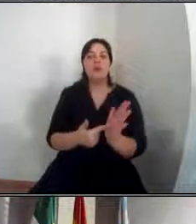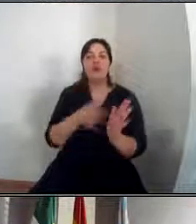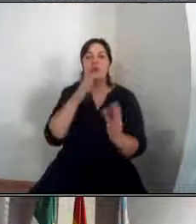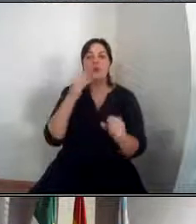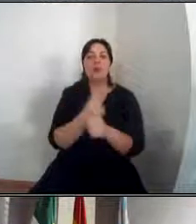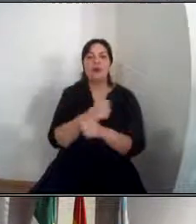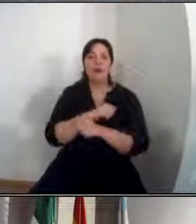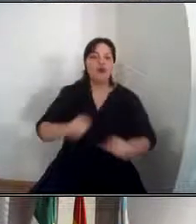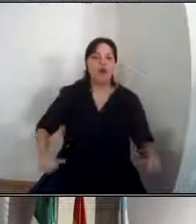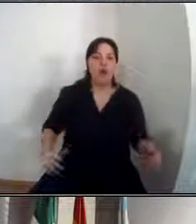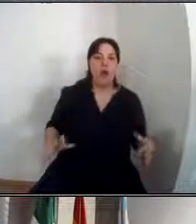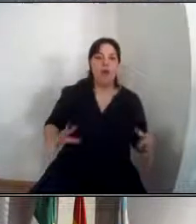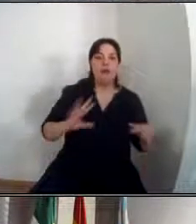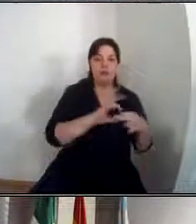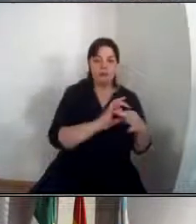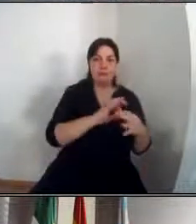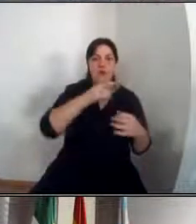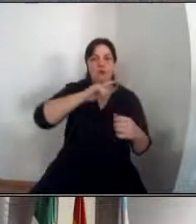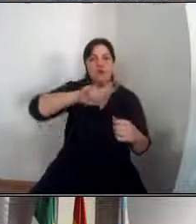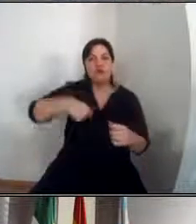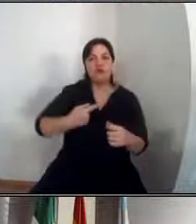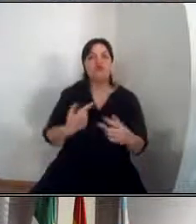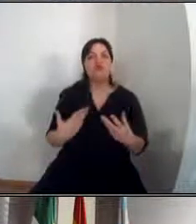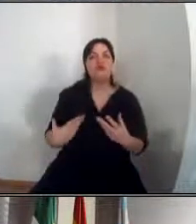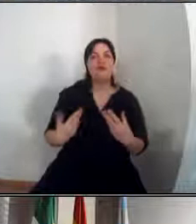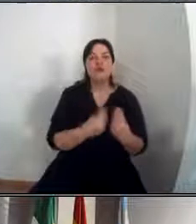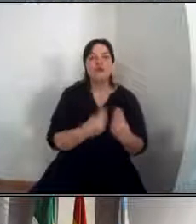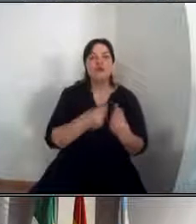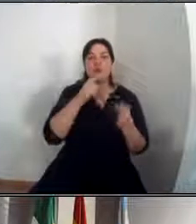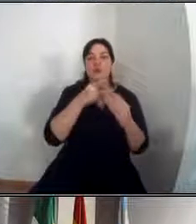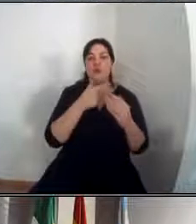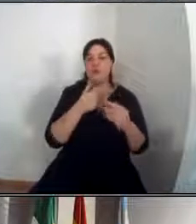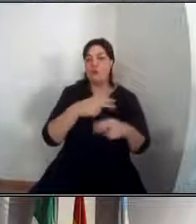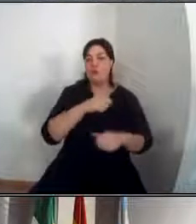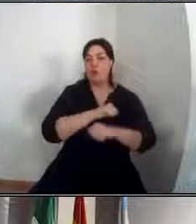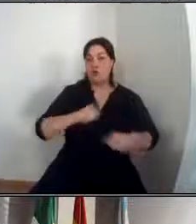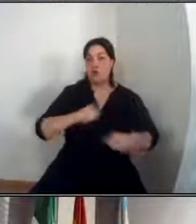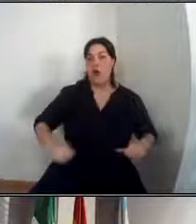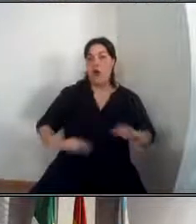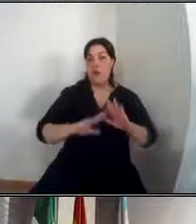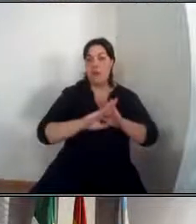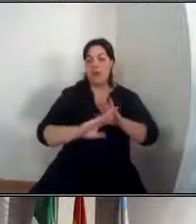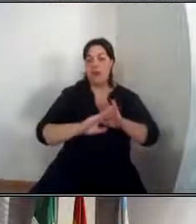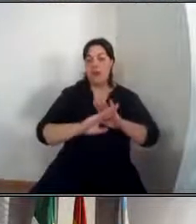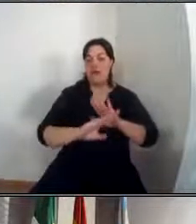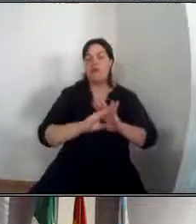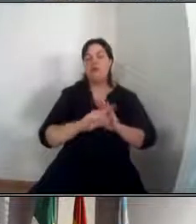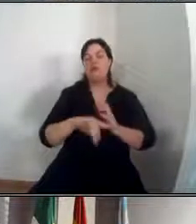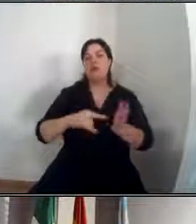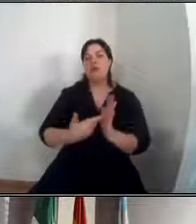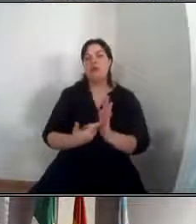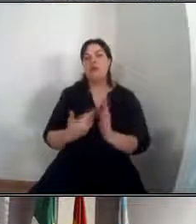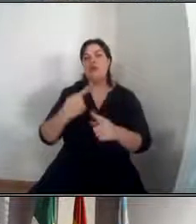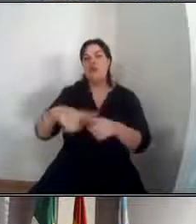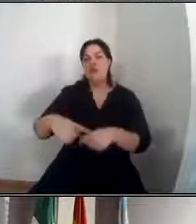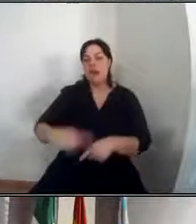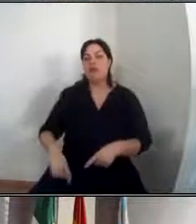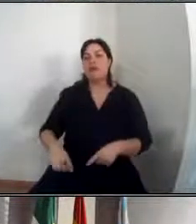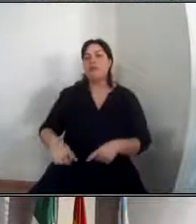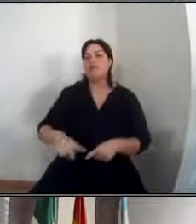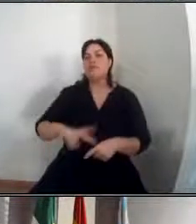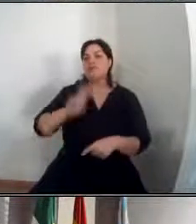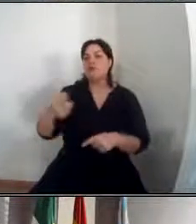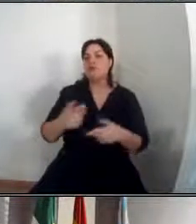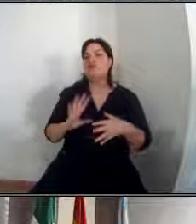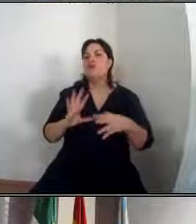Portugal. Siempre hemos estado ahí con nuestros vecinos portugueses en diferentes proyectos y casuísticas. La